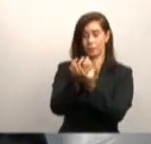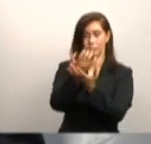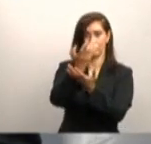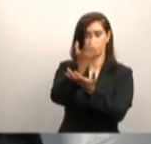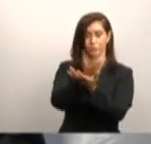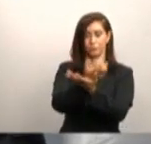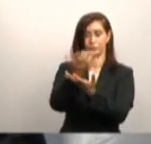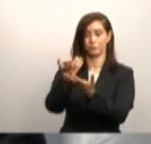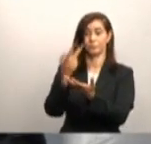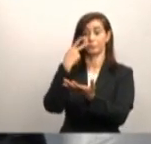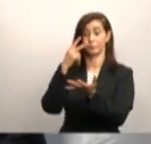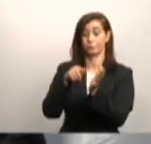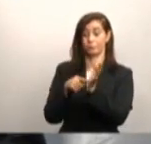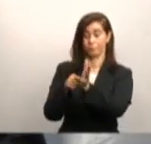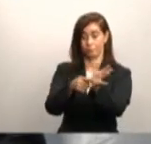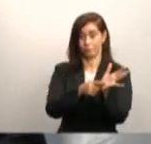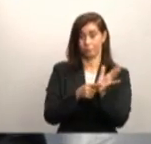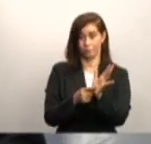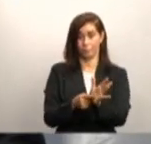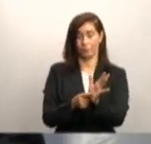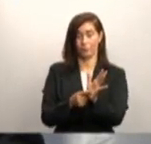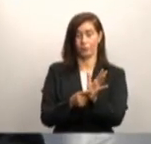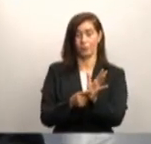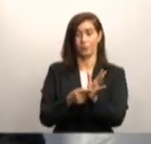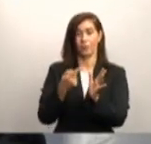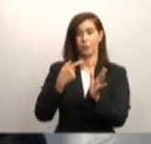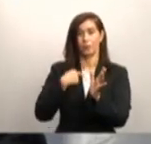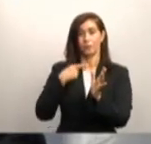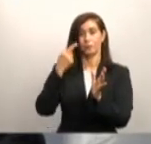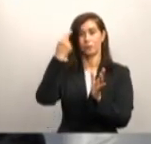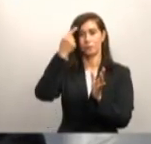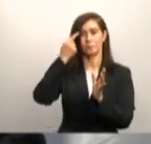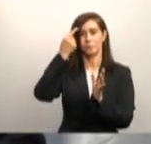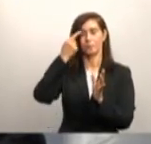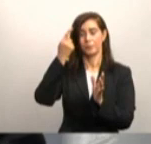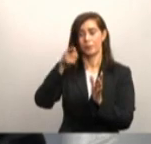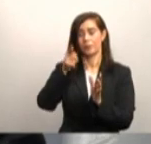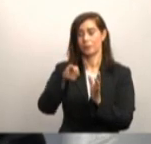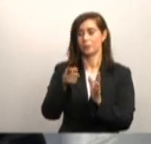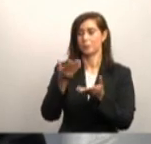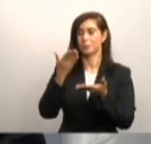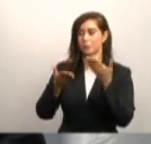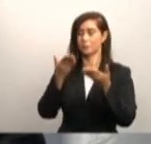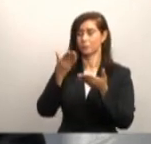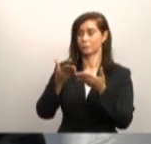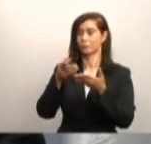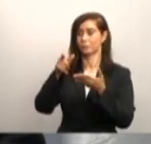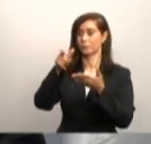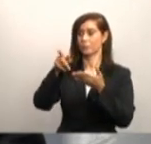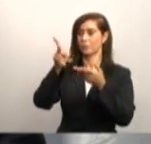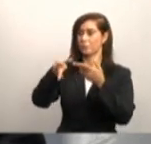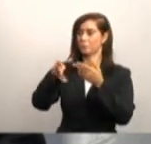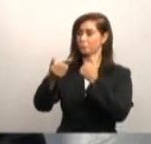presentado, aparentemente yo diría que se trata de algo provocado.